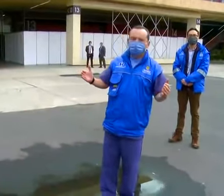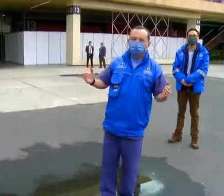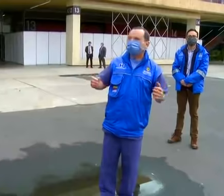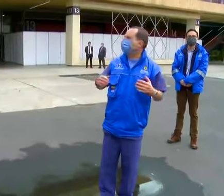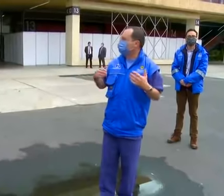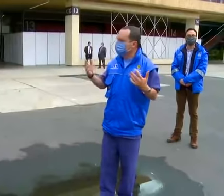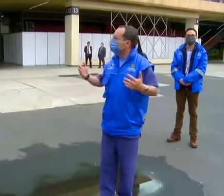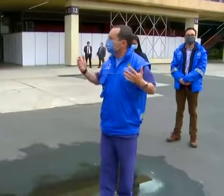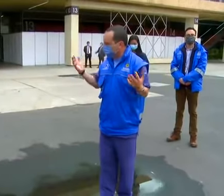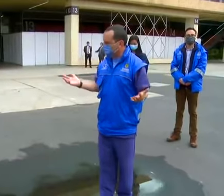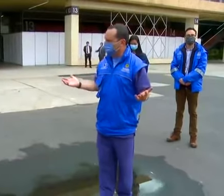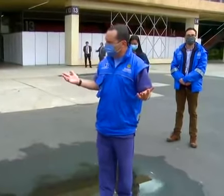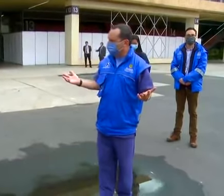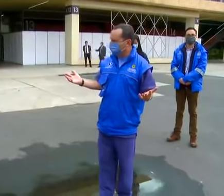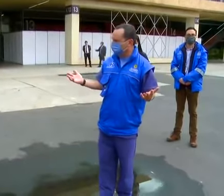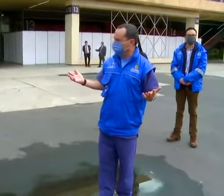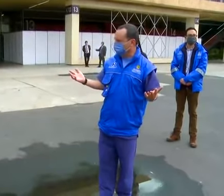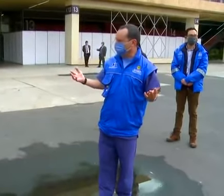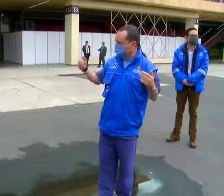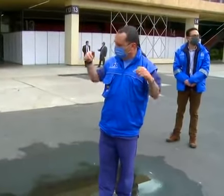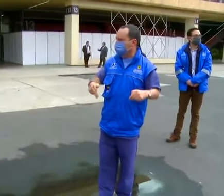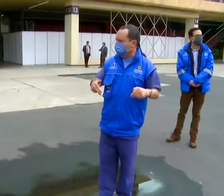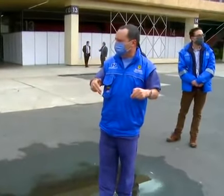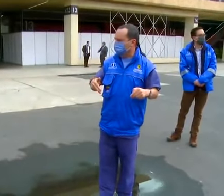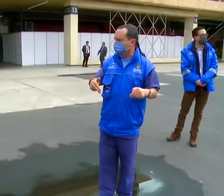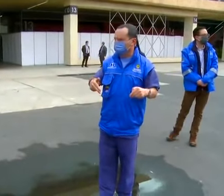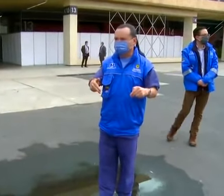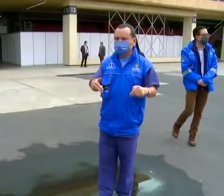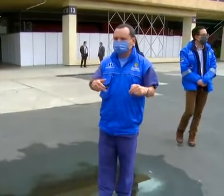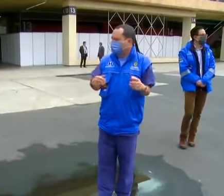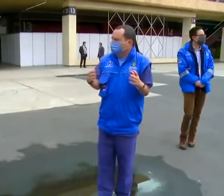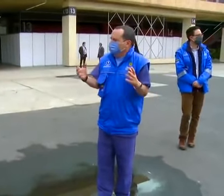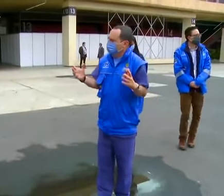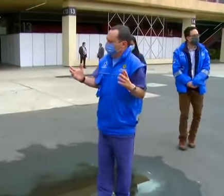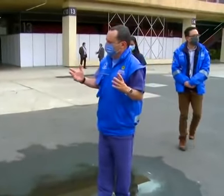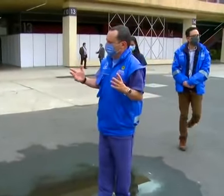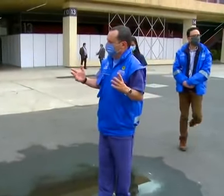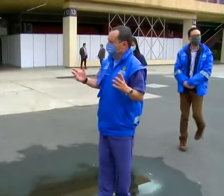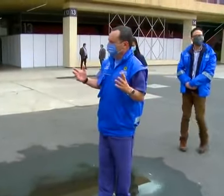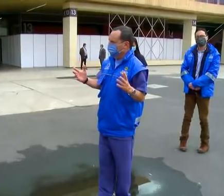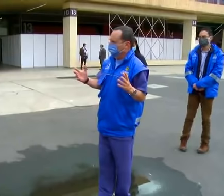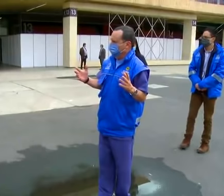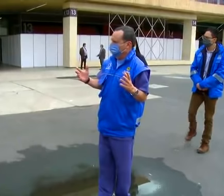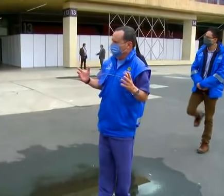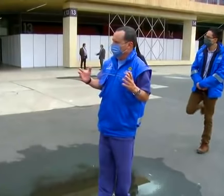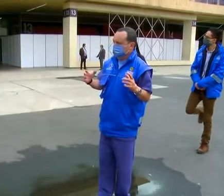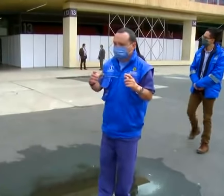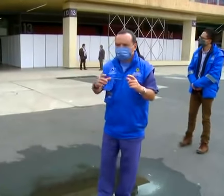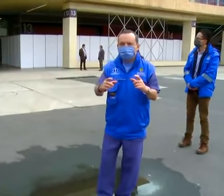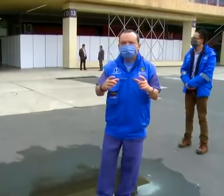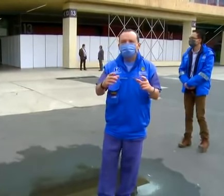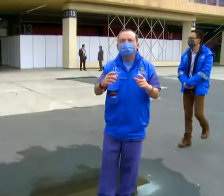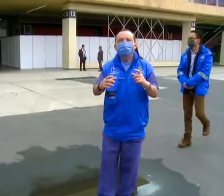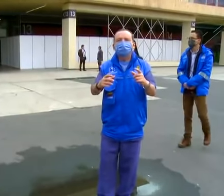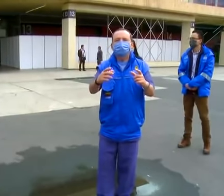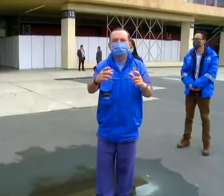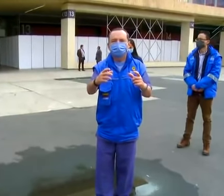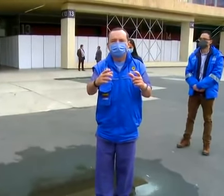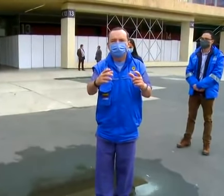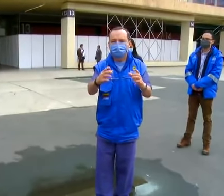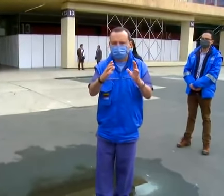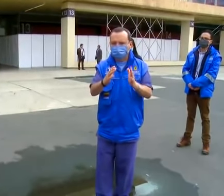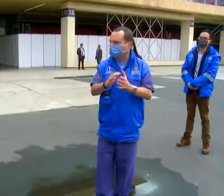para crecer hasta 2.000, hasta 3.000 camas hospitalarias aquí en Corferias. Pero por supuesto que no las abrimos todas de una vez, sino que las vamos abriendo en la medida